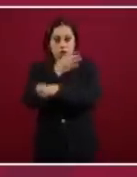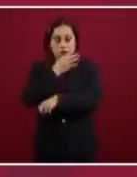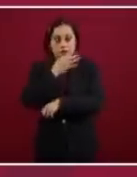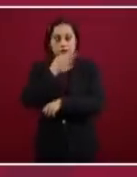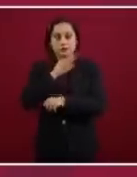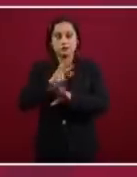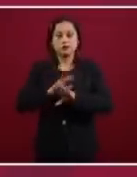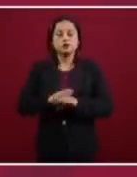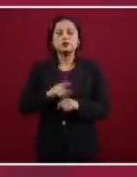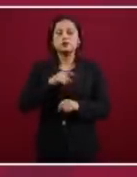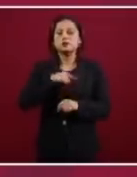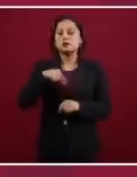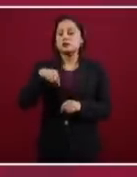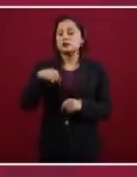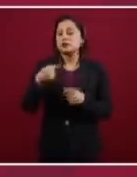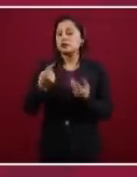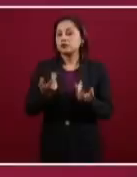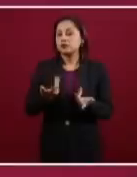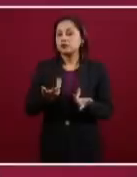y vamos a